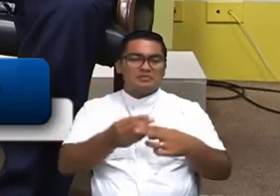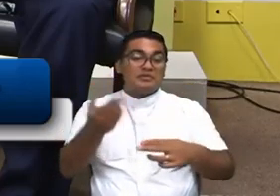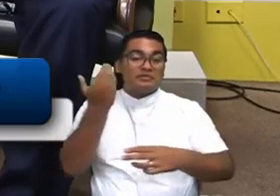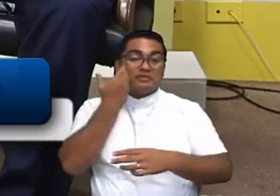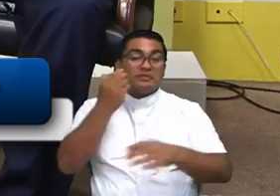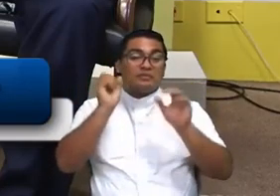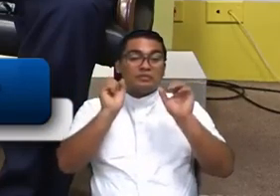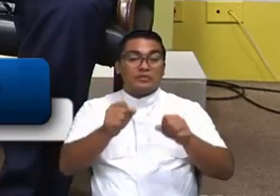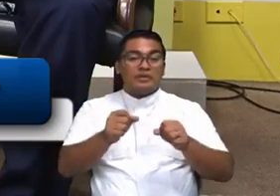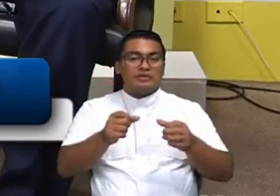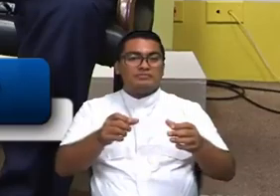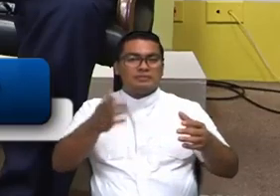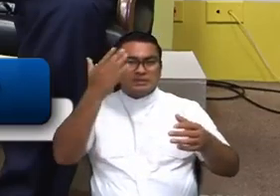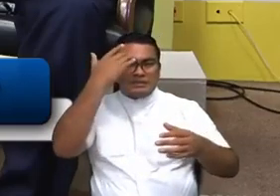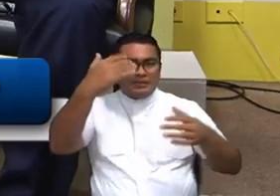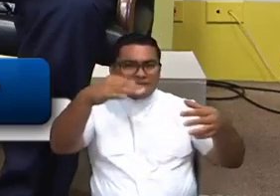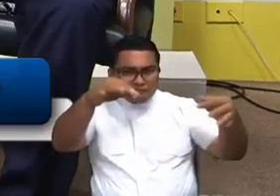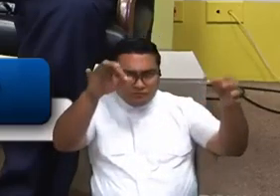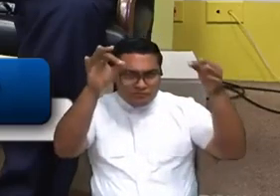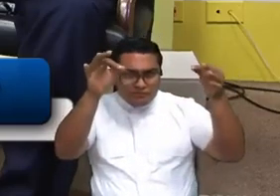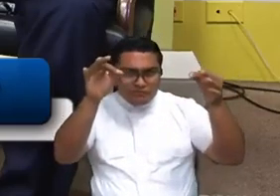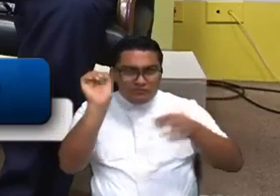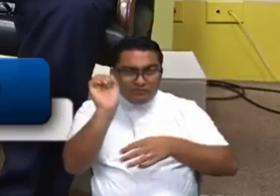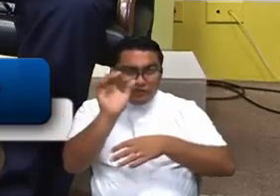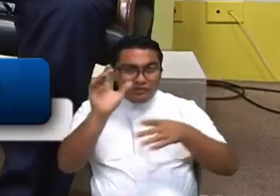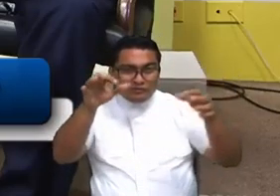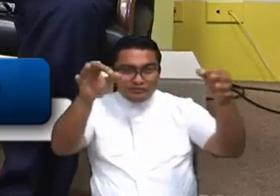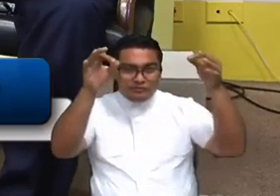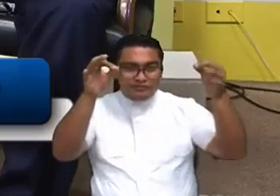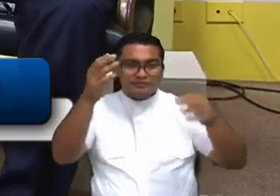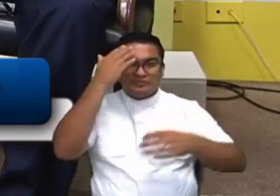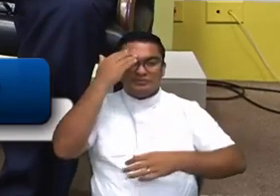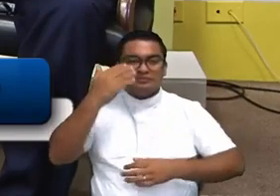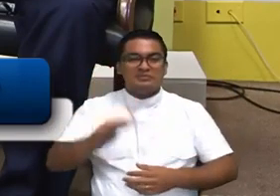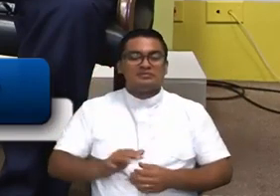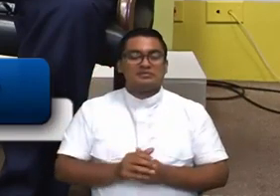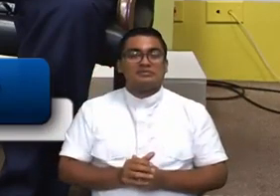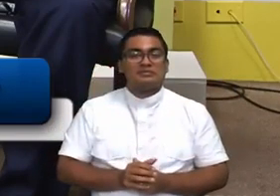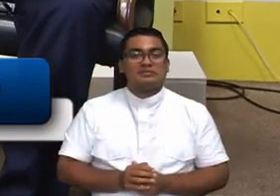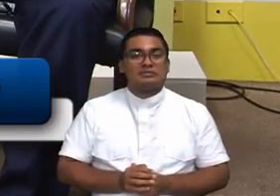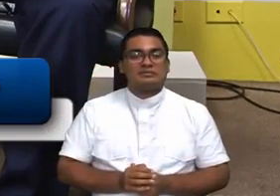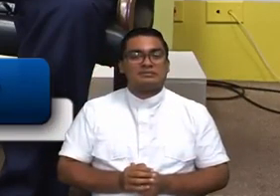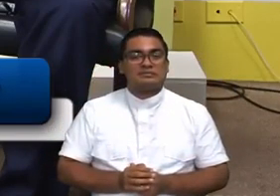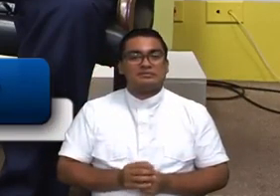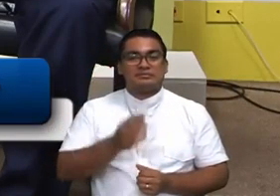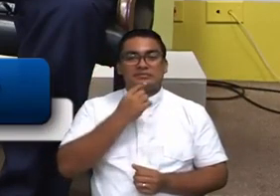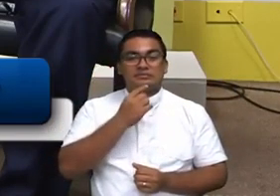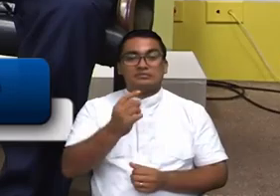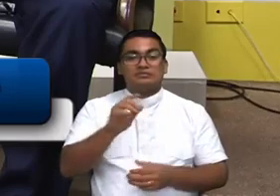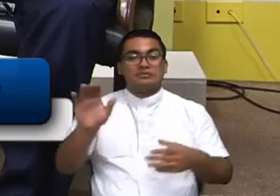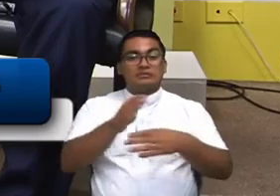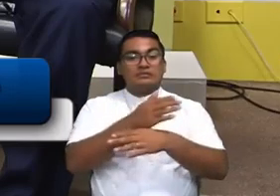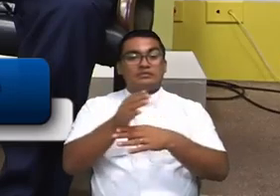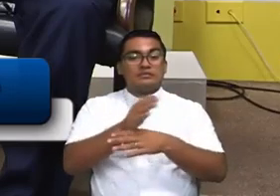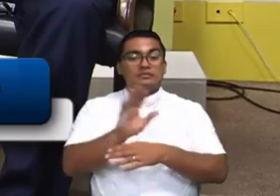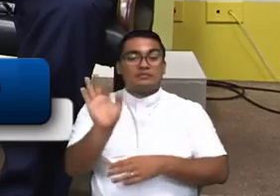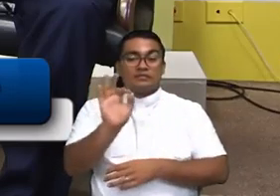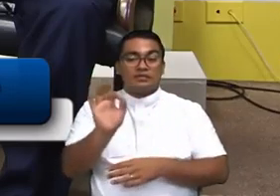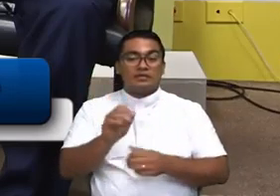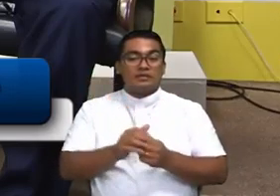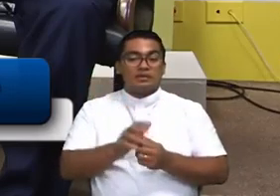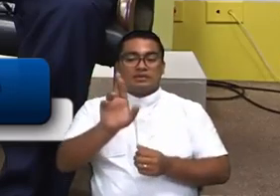puede diagnosticar con la radiología, doctor? Ok, bueno, vamos a hablar un poco sobre lo que son las técnicas de imagen. Como